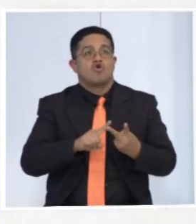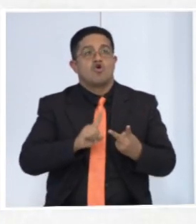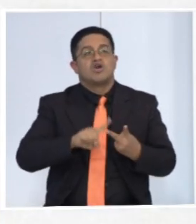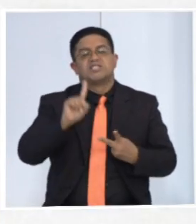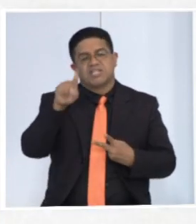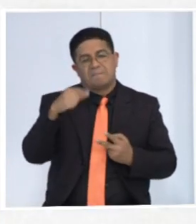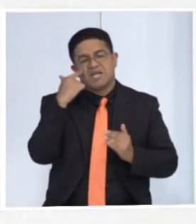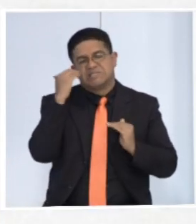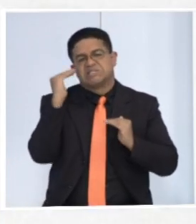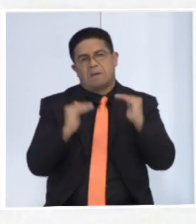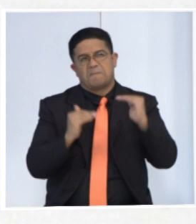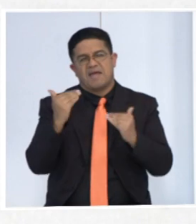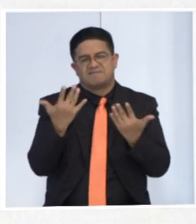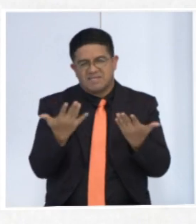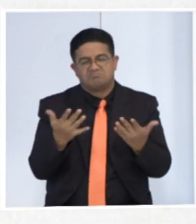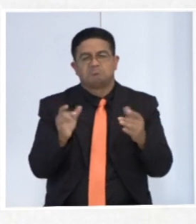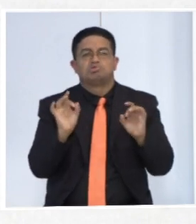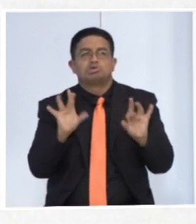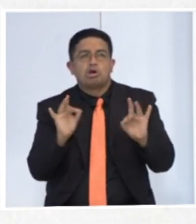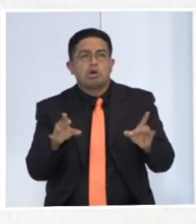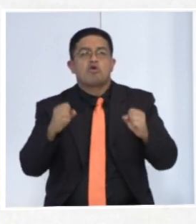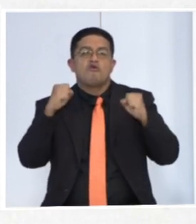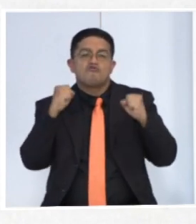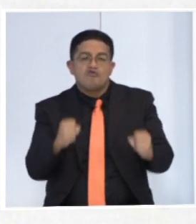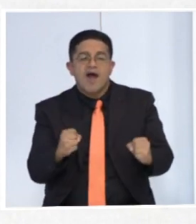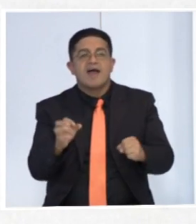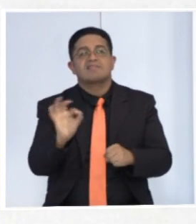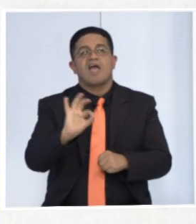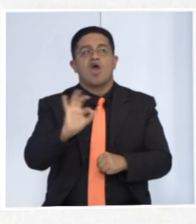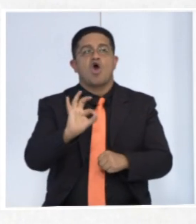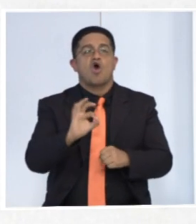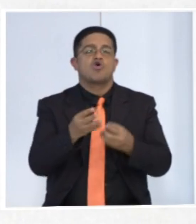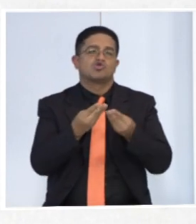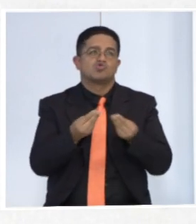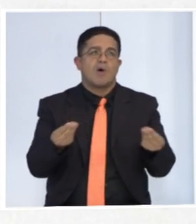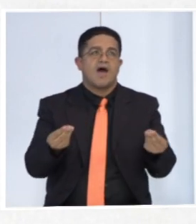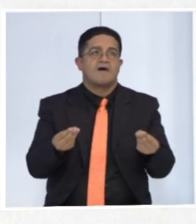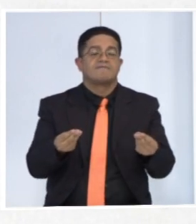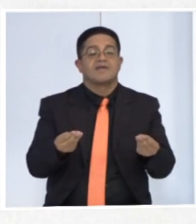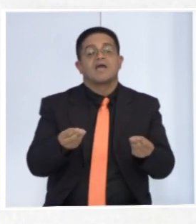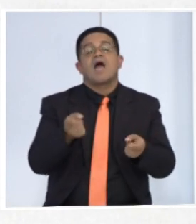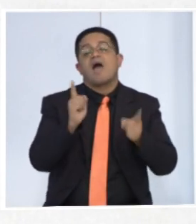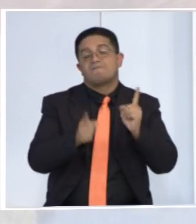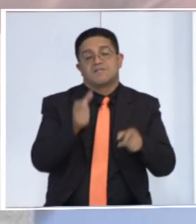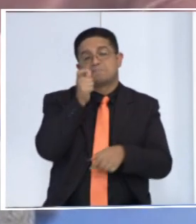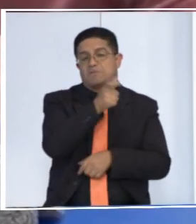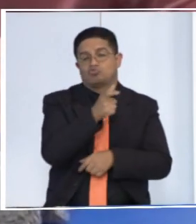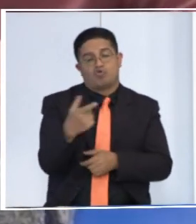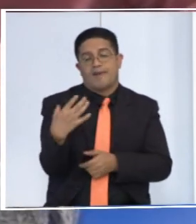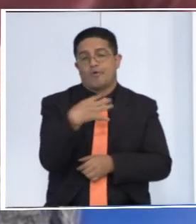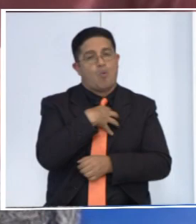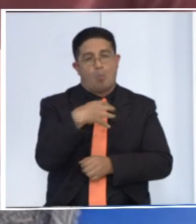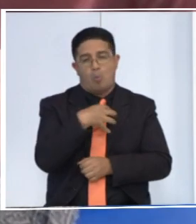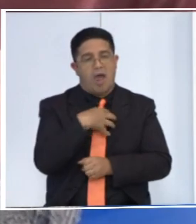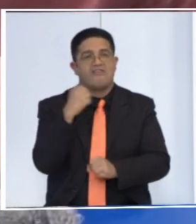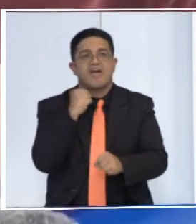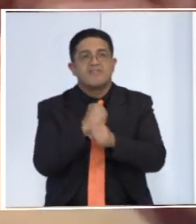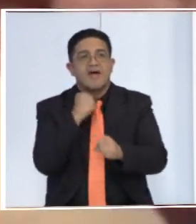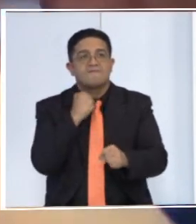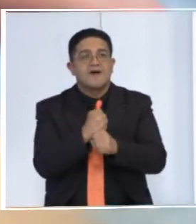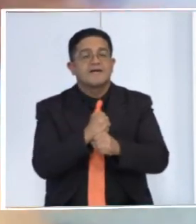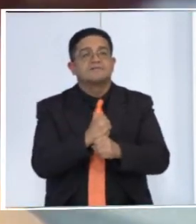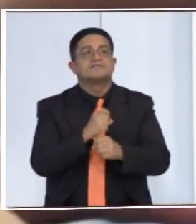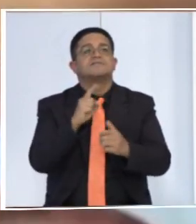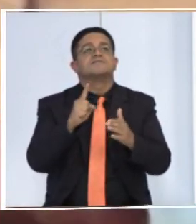dolor se dificultan algunas tareas laborales del hogar o la participación en eventos sociales Por tal motivo es